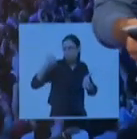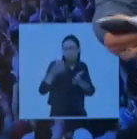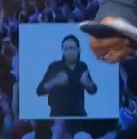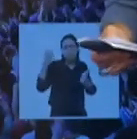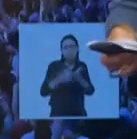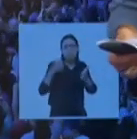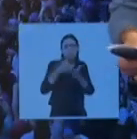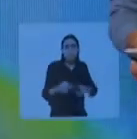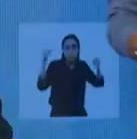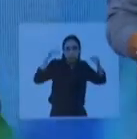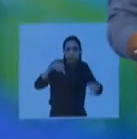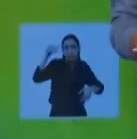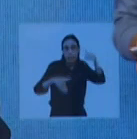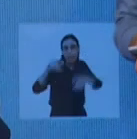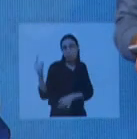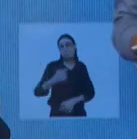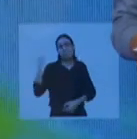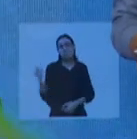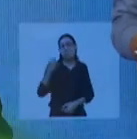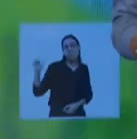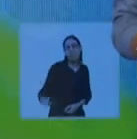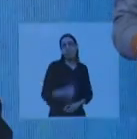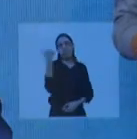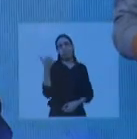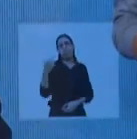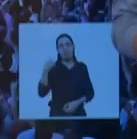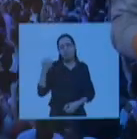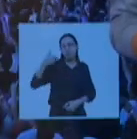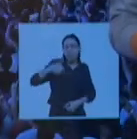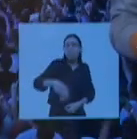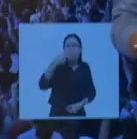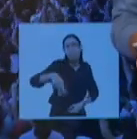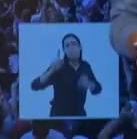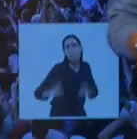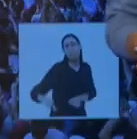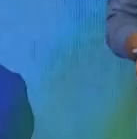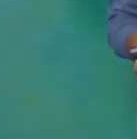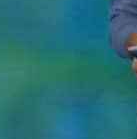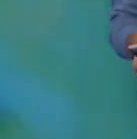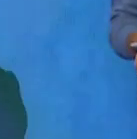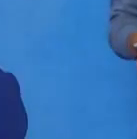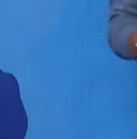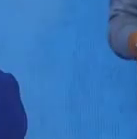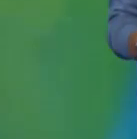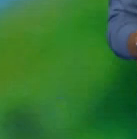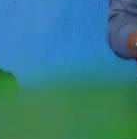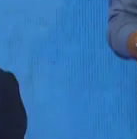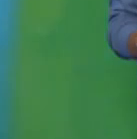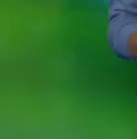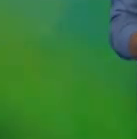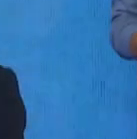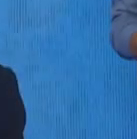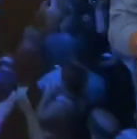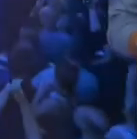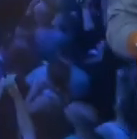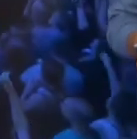y antidemocracia. No, bueno, totalmente. tal vez el miedo le ganó a la ira, me parece, ¿no? En esta elección.